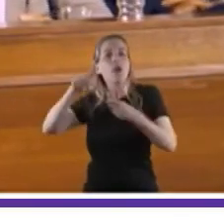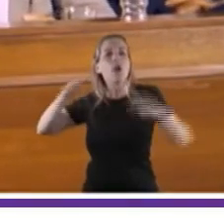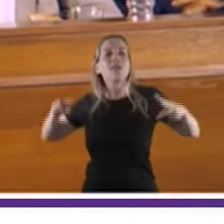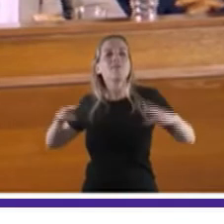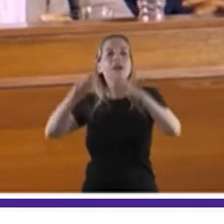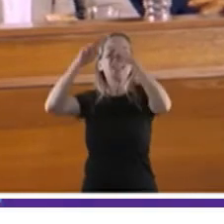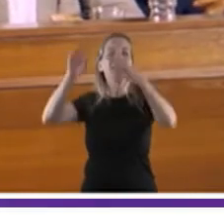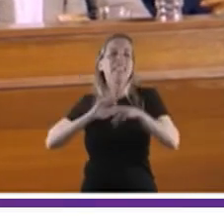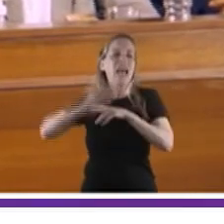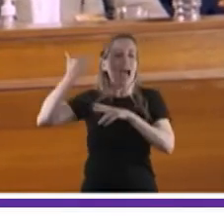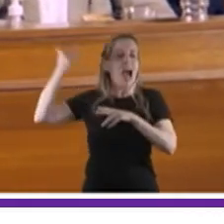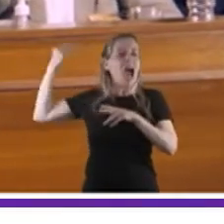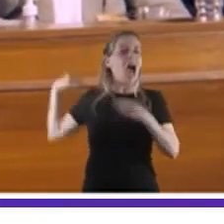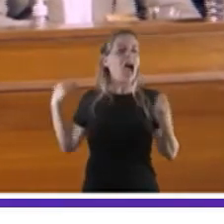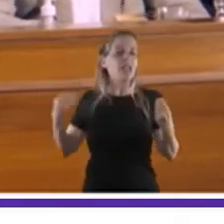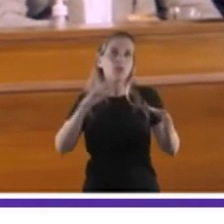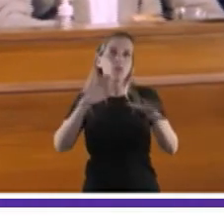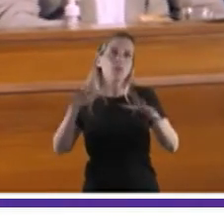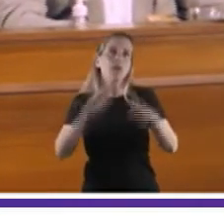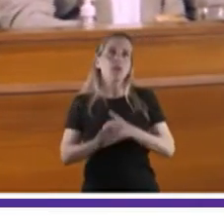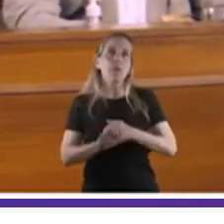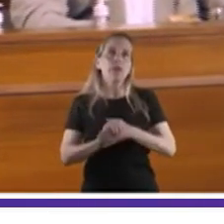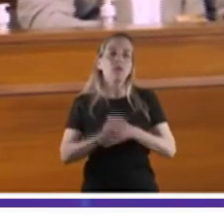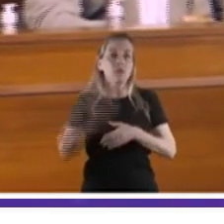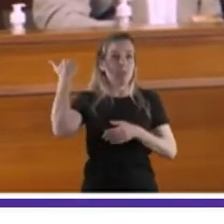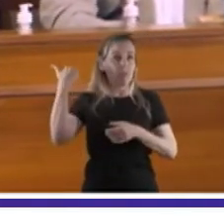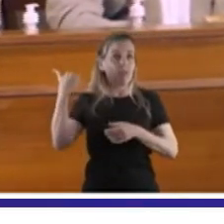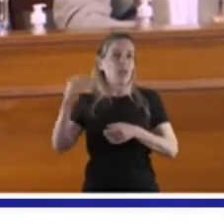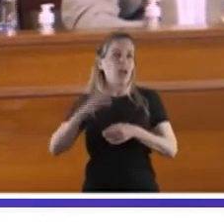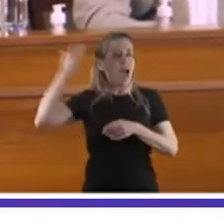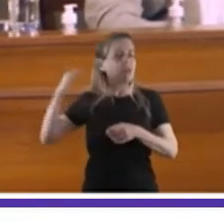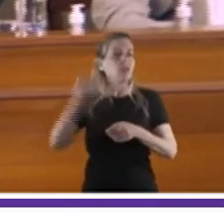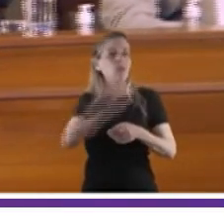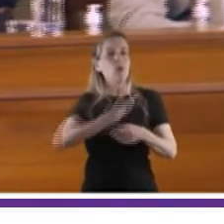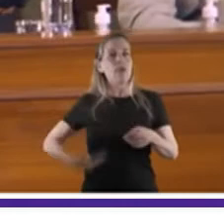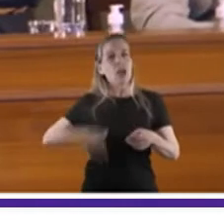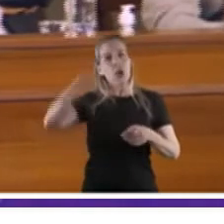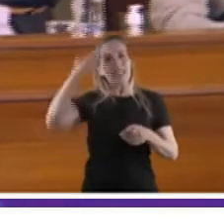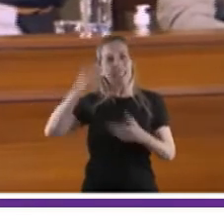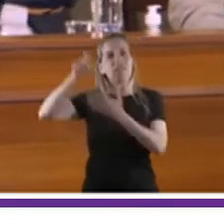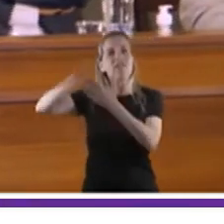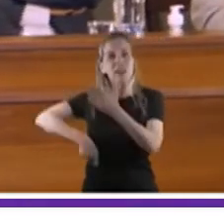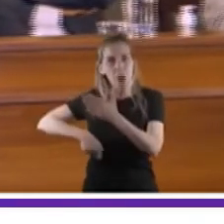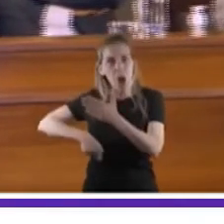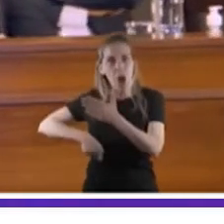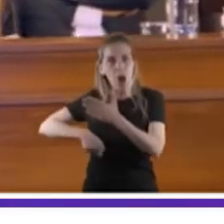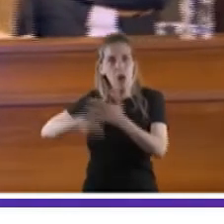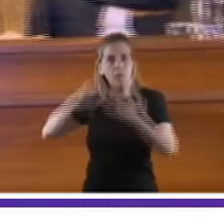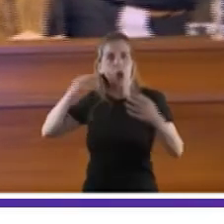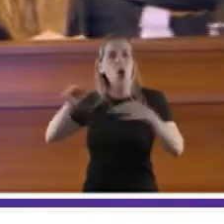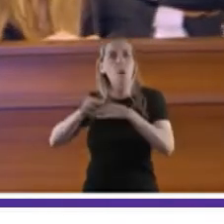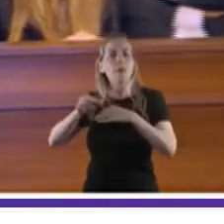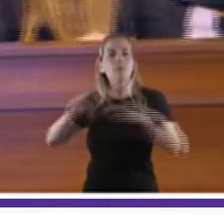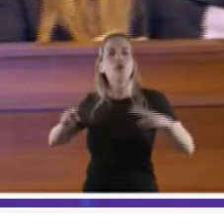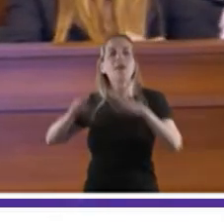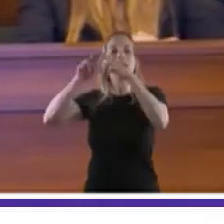con algunos proyectos, pero como decíamos en las últimas ediciones, todavía no hay precio de este tipo de energía y están algo paralizados.